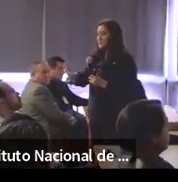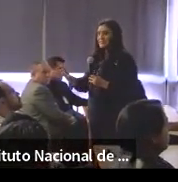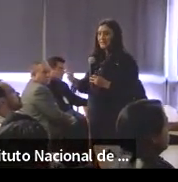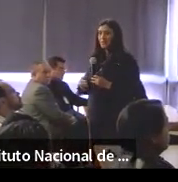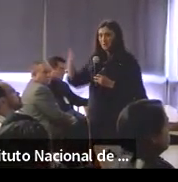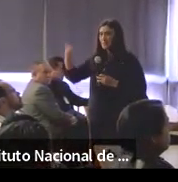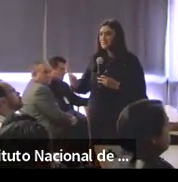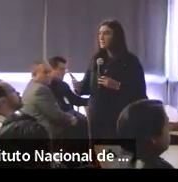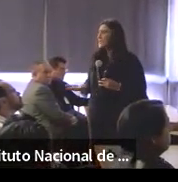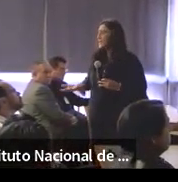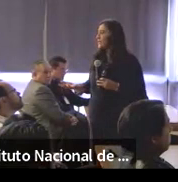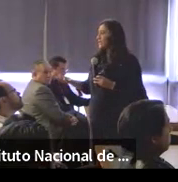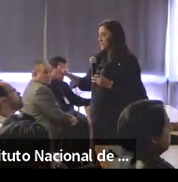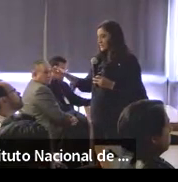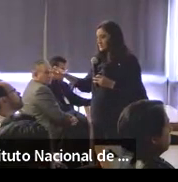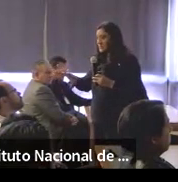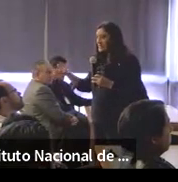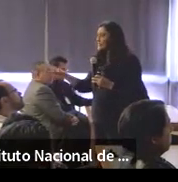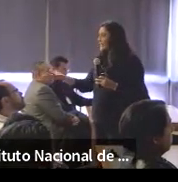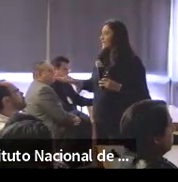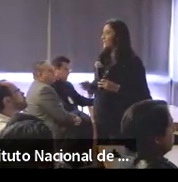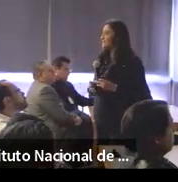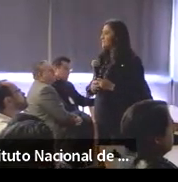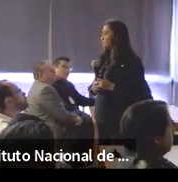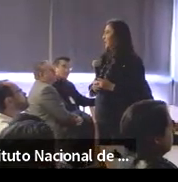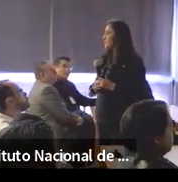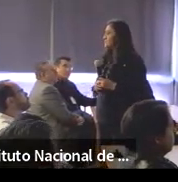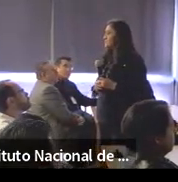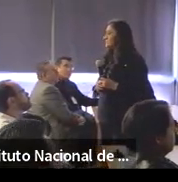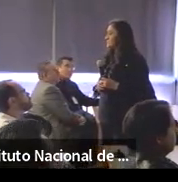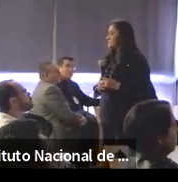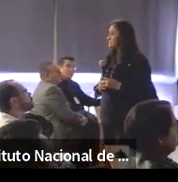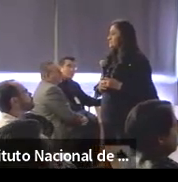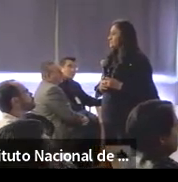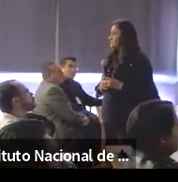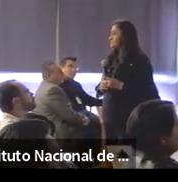no eso no está escrito pero sabes que es una es una regla social